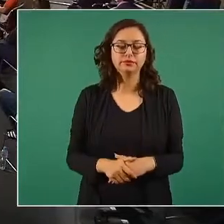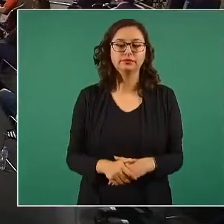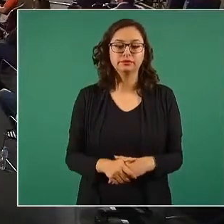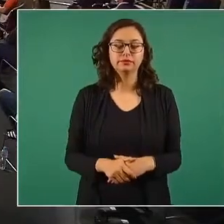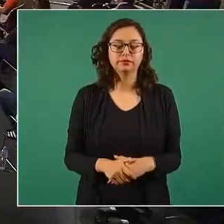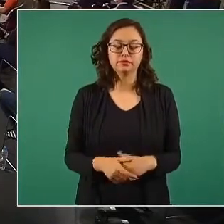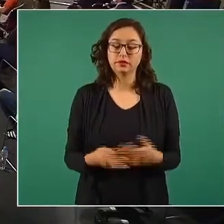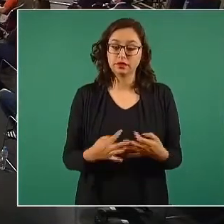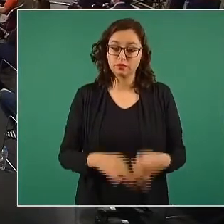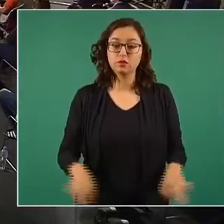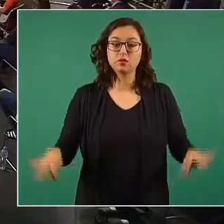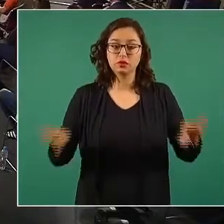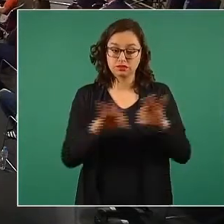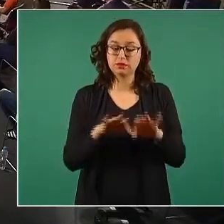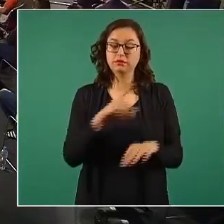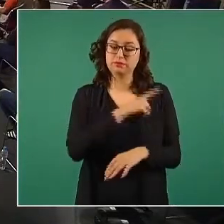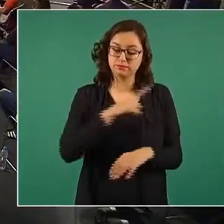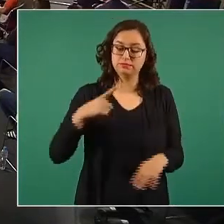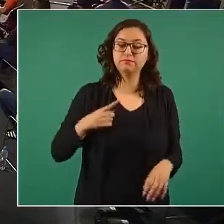porque nos importa